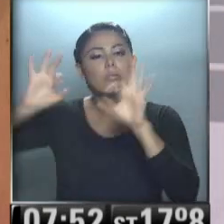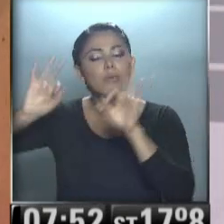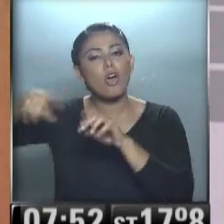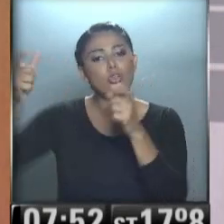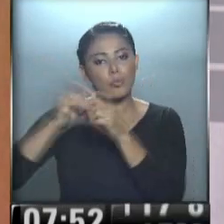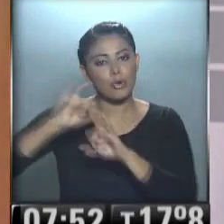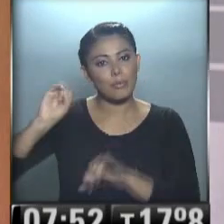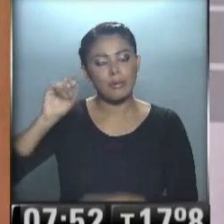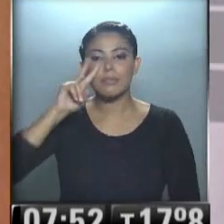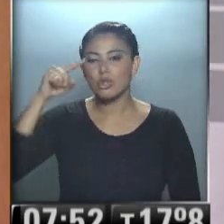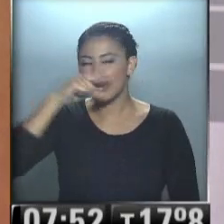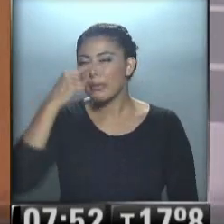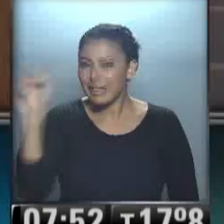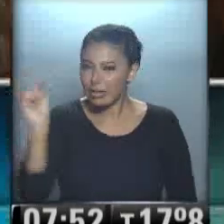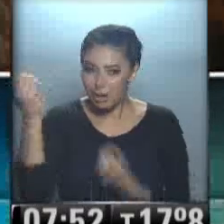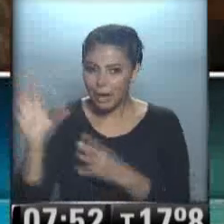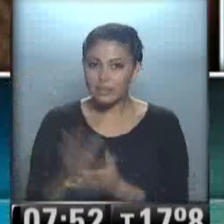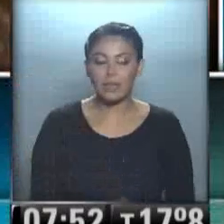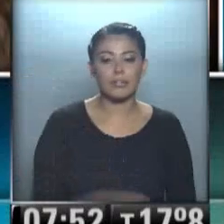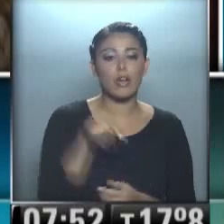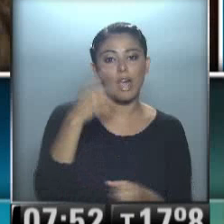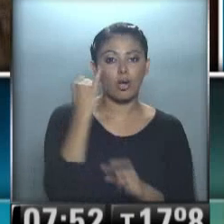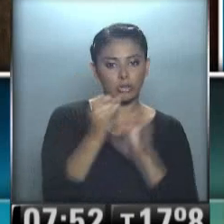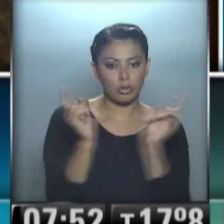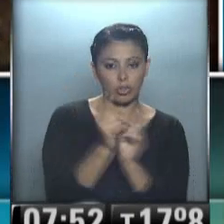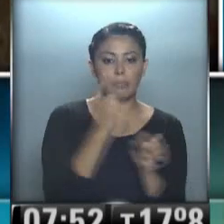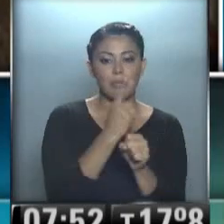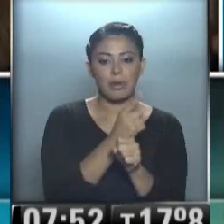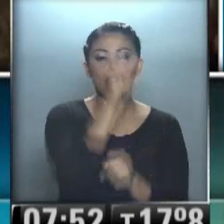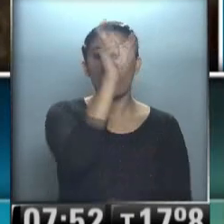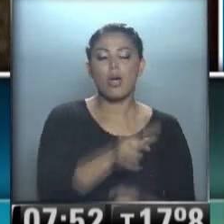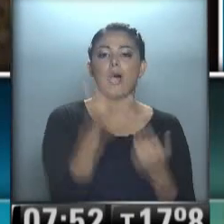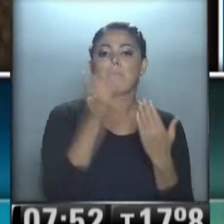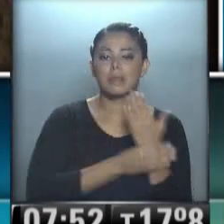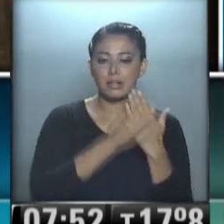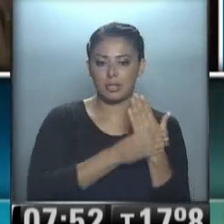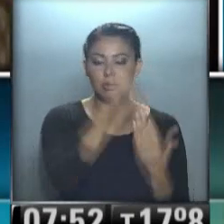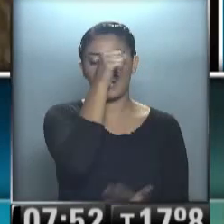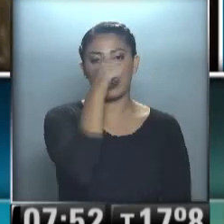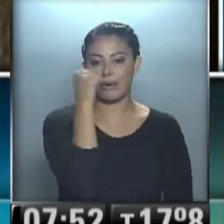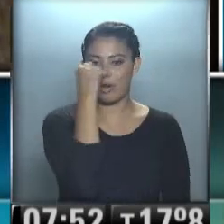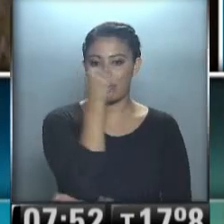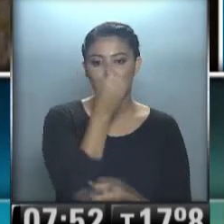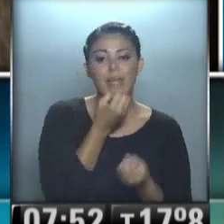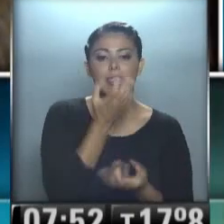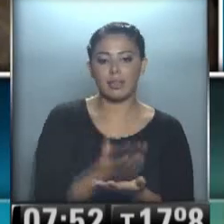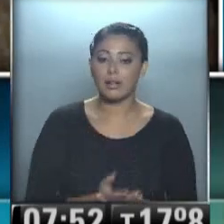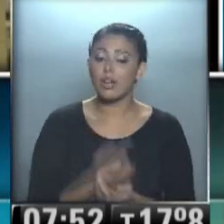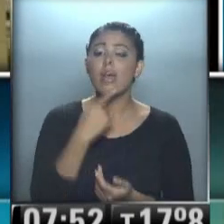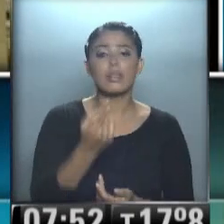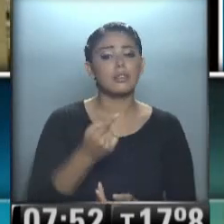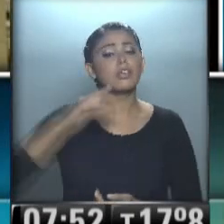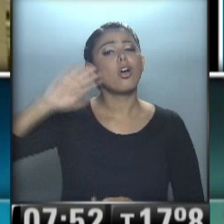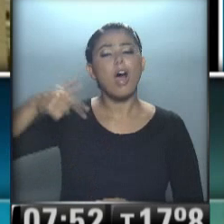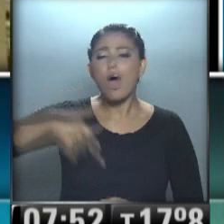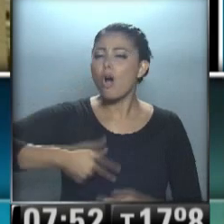en Visión 7, en minutos nada más. El primero tiene que ver con las declaraciones que hizo el ministro de Economía, Axel Kicillof. Descartó que se